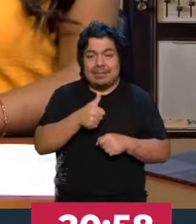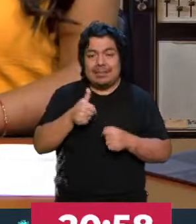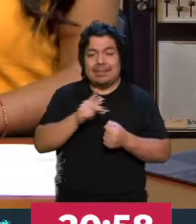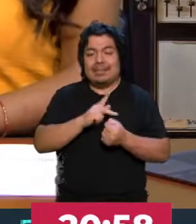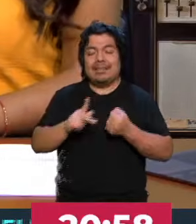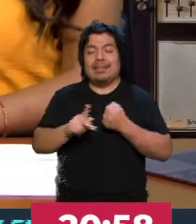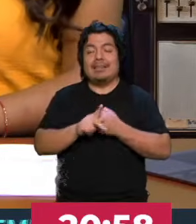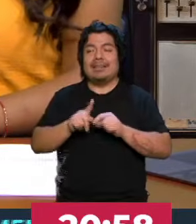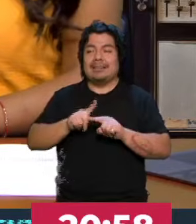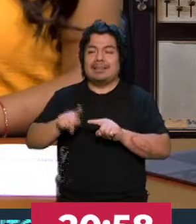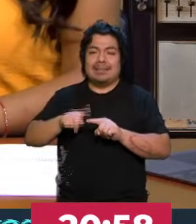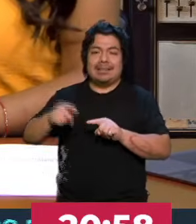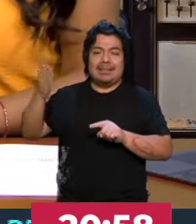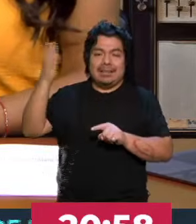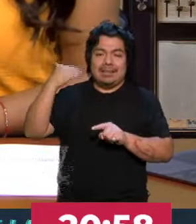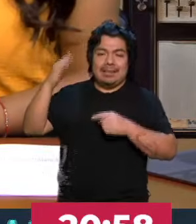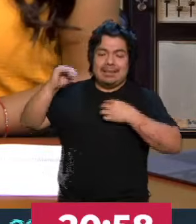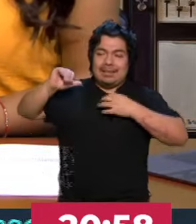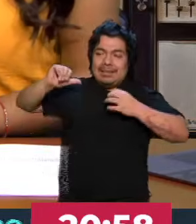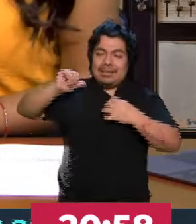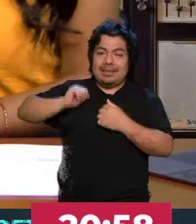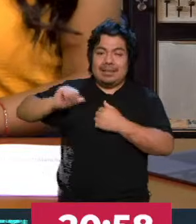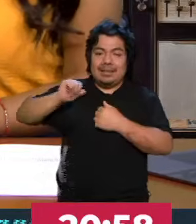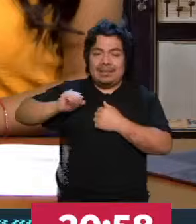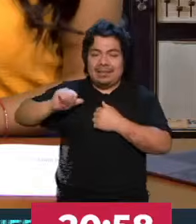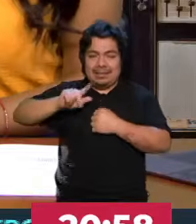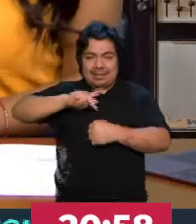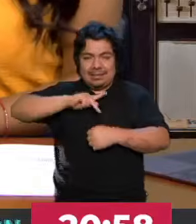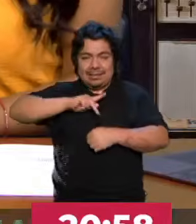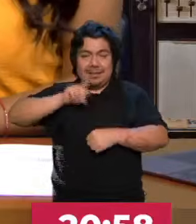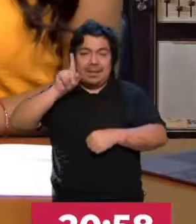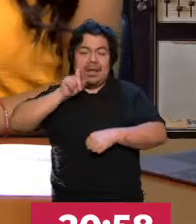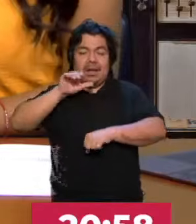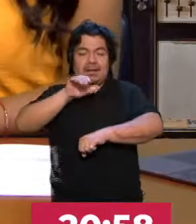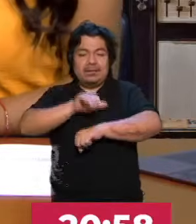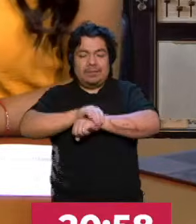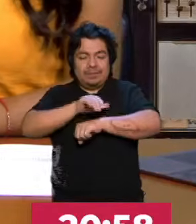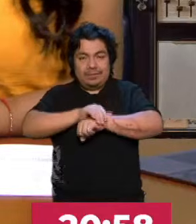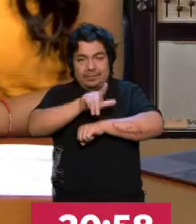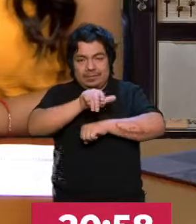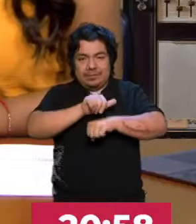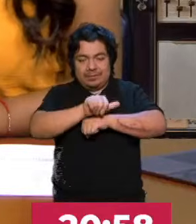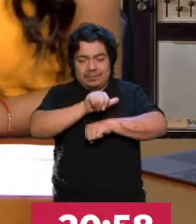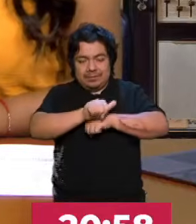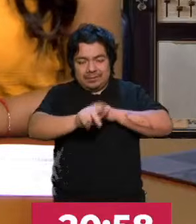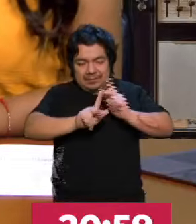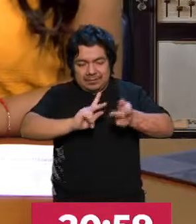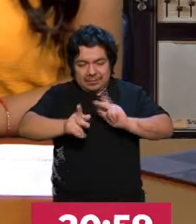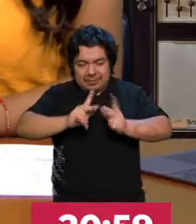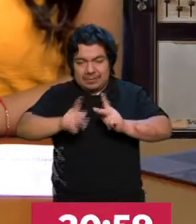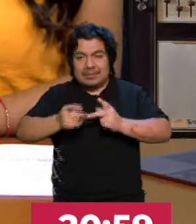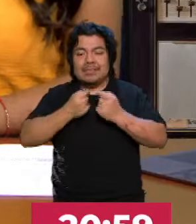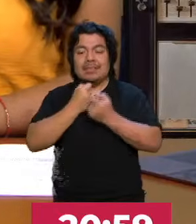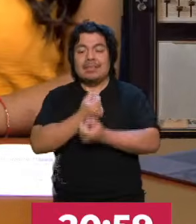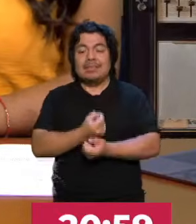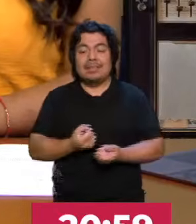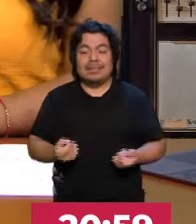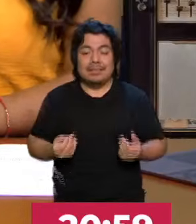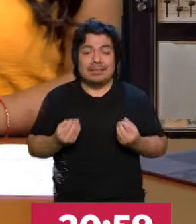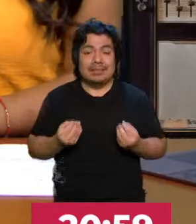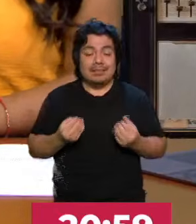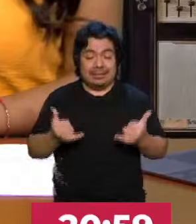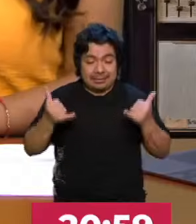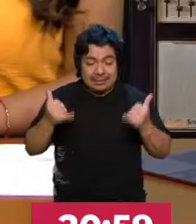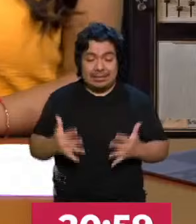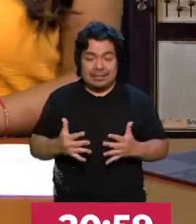¿no? Hace unos años yo hablaba con una amiga en Argentina y cómo eso es una cosa para los niños que ya es mucho más